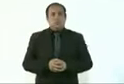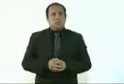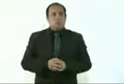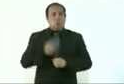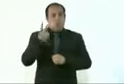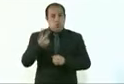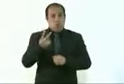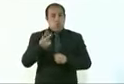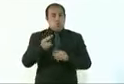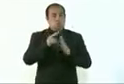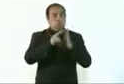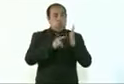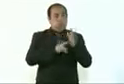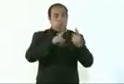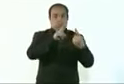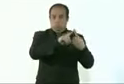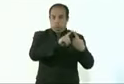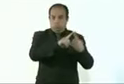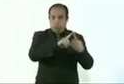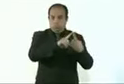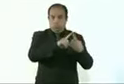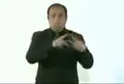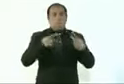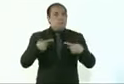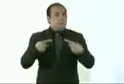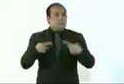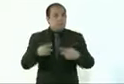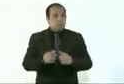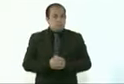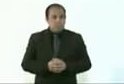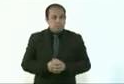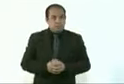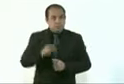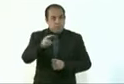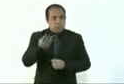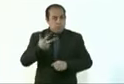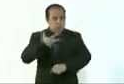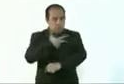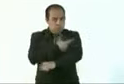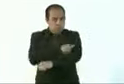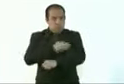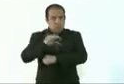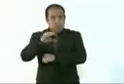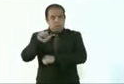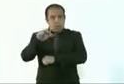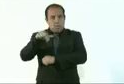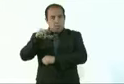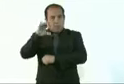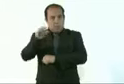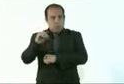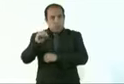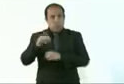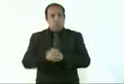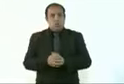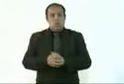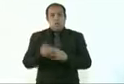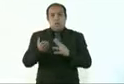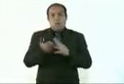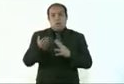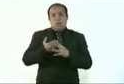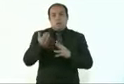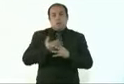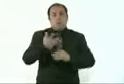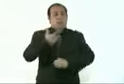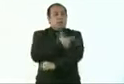dos criterios. El primero es las personas que recibieron la vacuna CanSino durante la etapa de